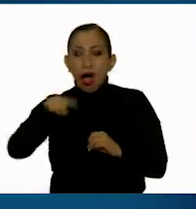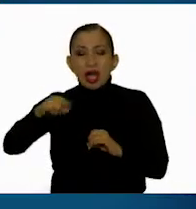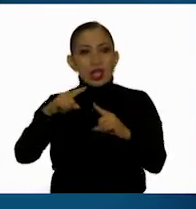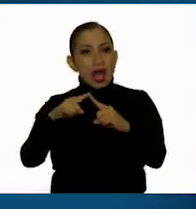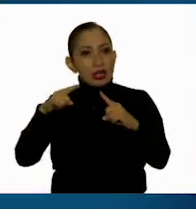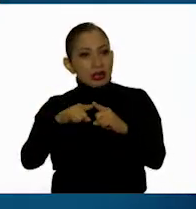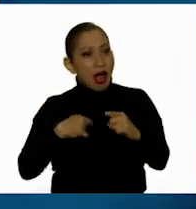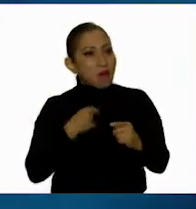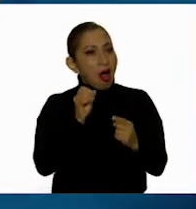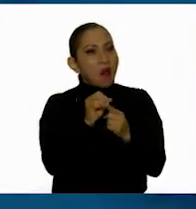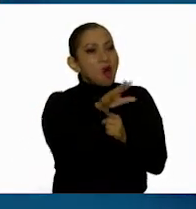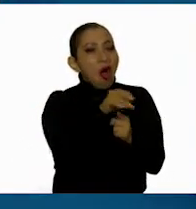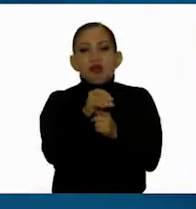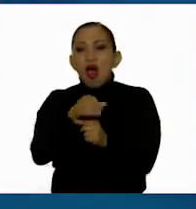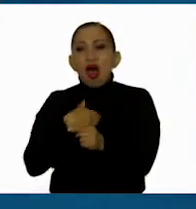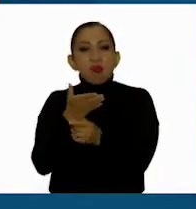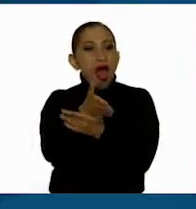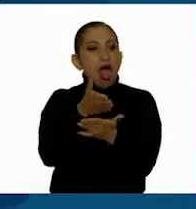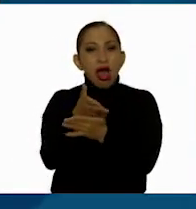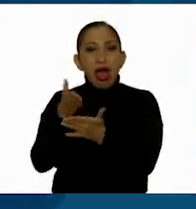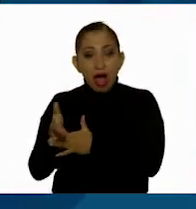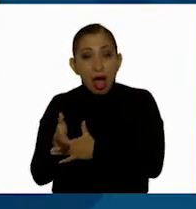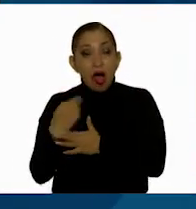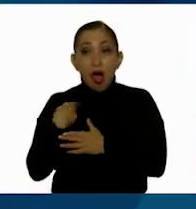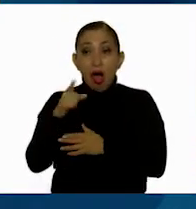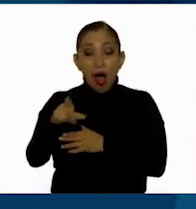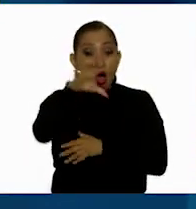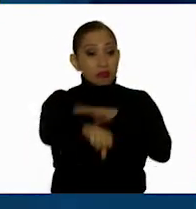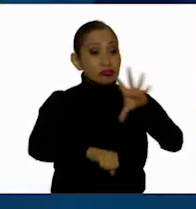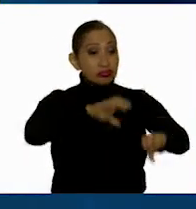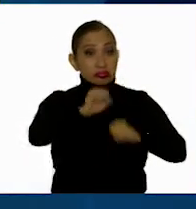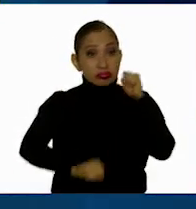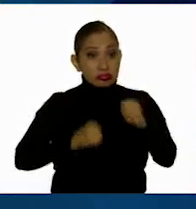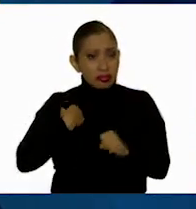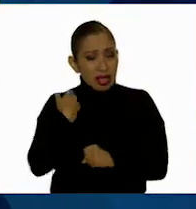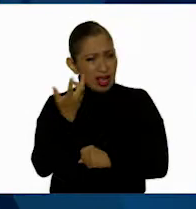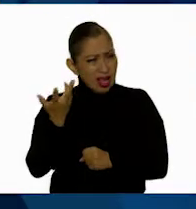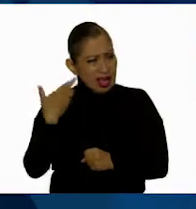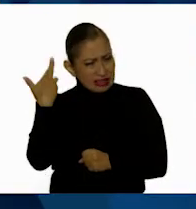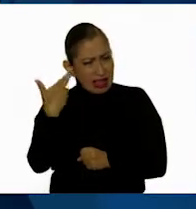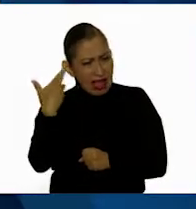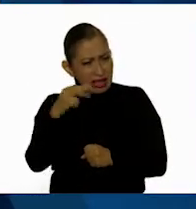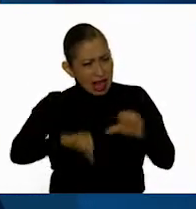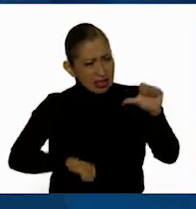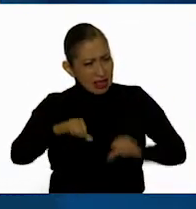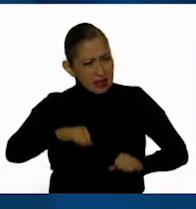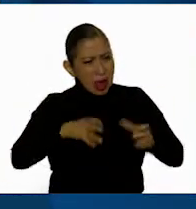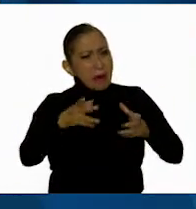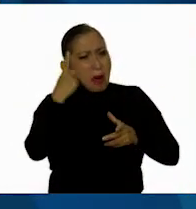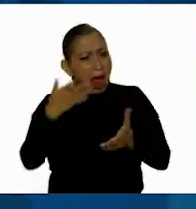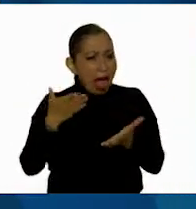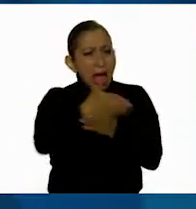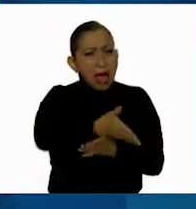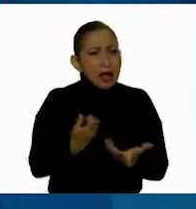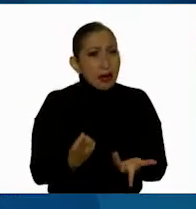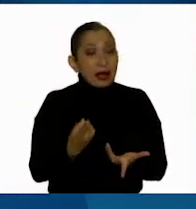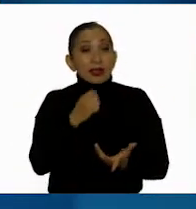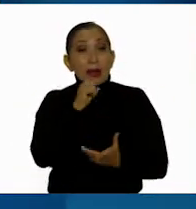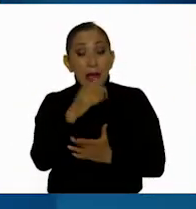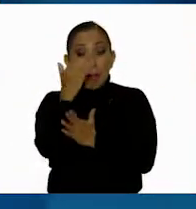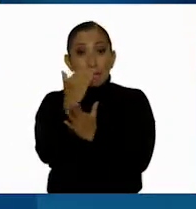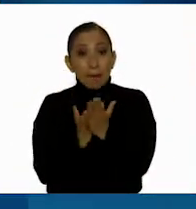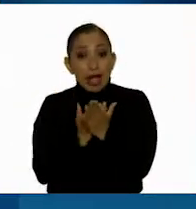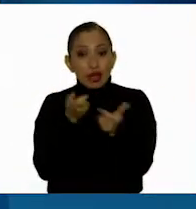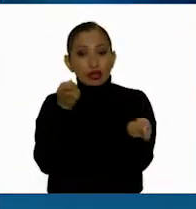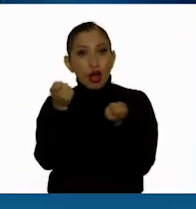Iglesia novohispana, o el monopolio de la corona en algunas ramas sumamente lucrativas de la actividad económica, además de la reducción